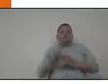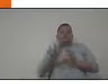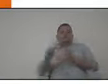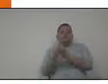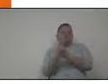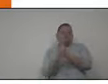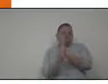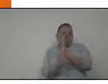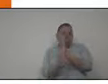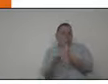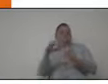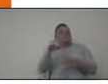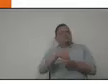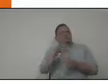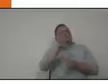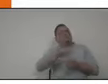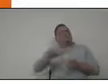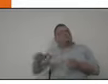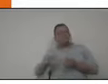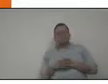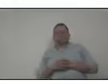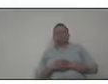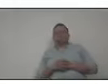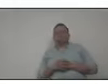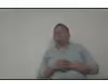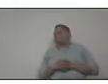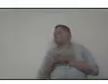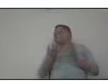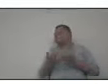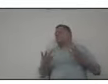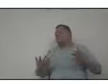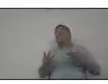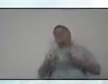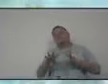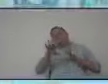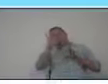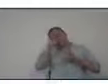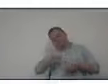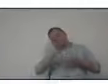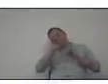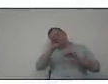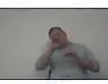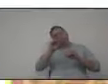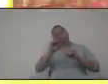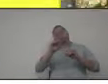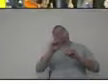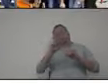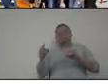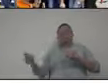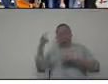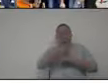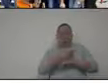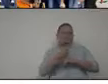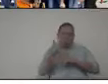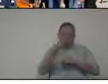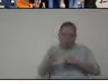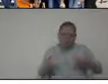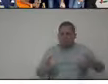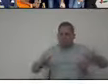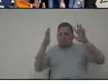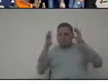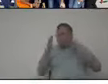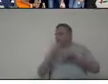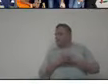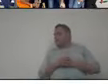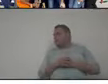programas con todo el personal. Plan de bienes y capacitación, celebramos el Día de la Mujer,